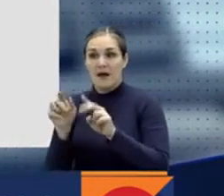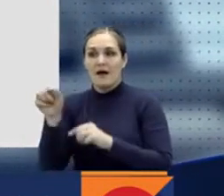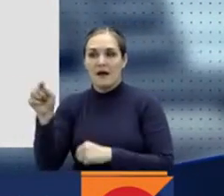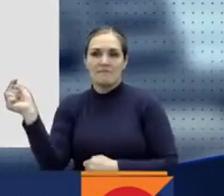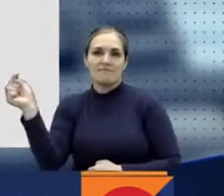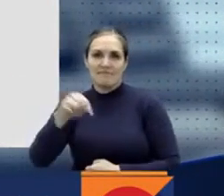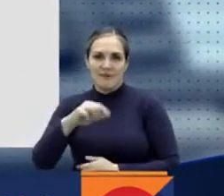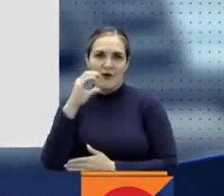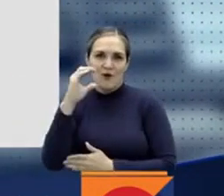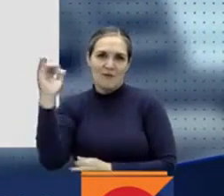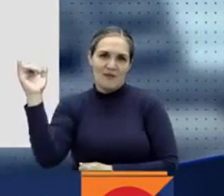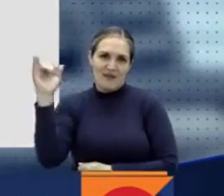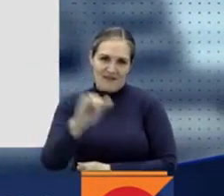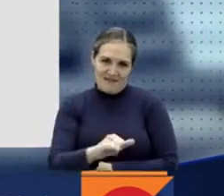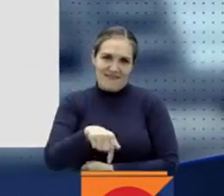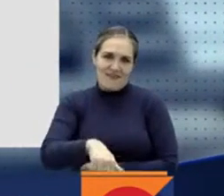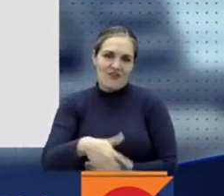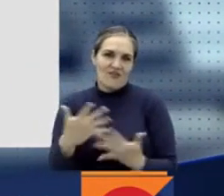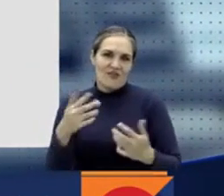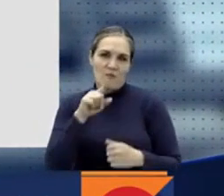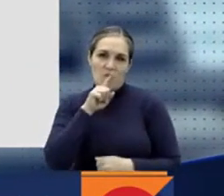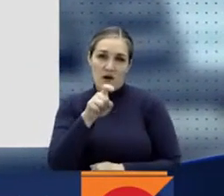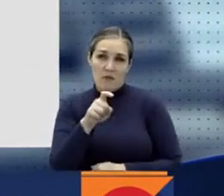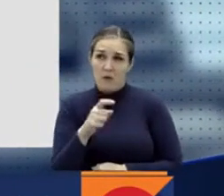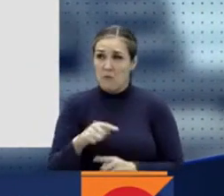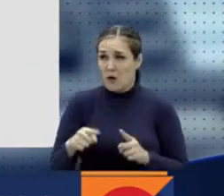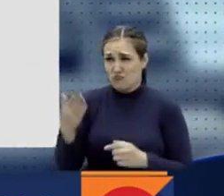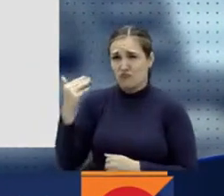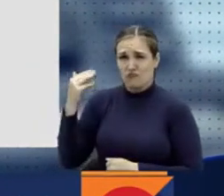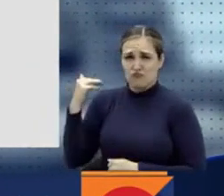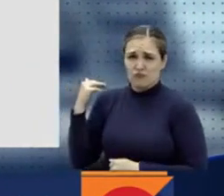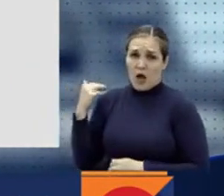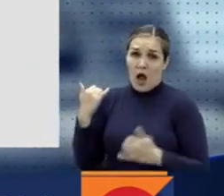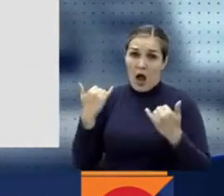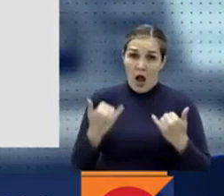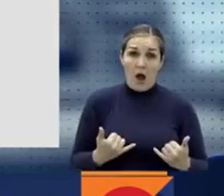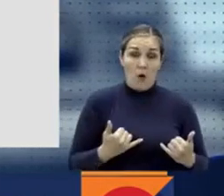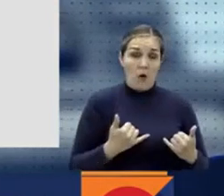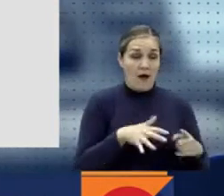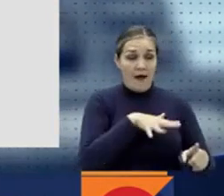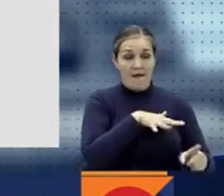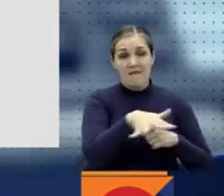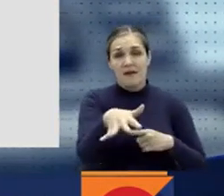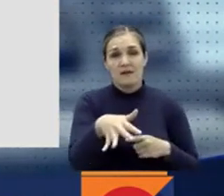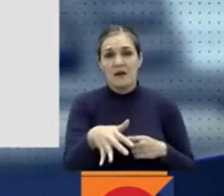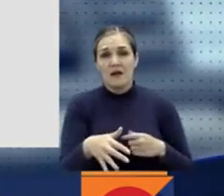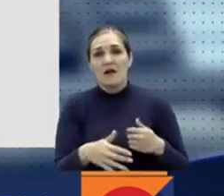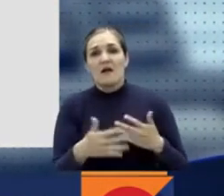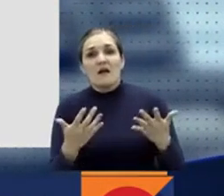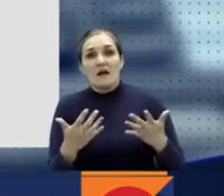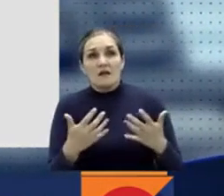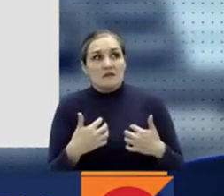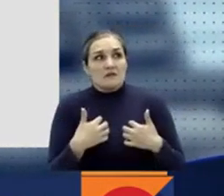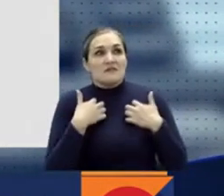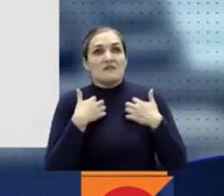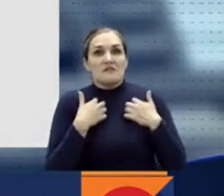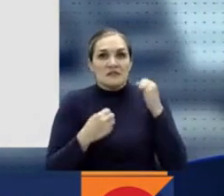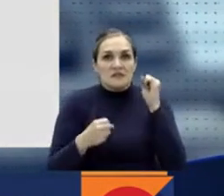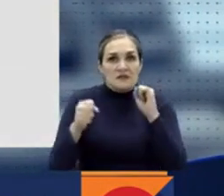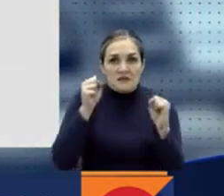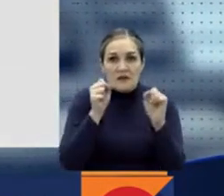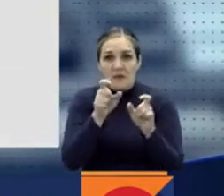Bucaramanga, pero eso ya pasó hace un tiempo. En este momento lo que se produjo fue cierto terrorismo,